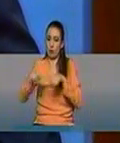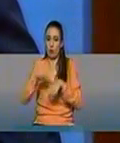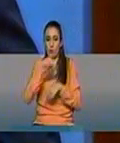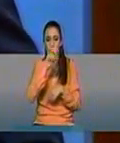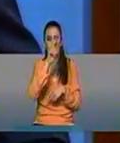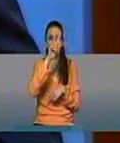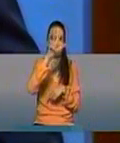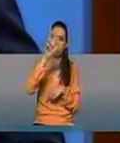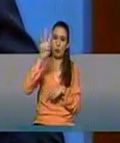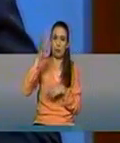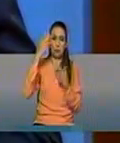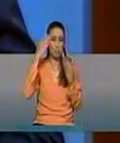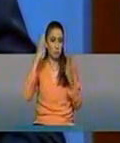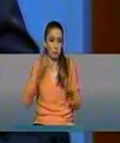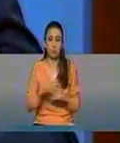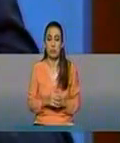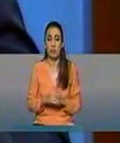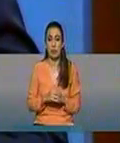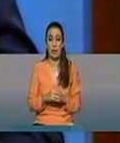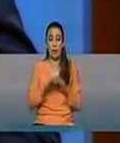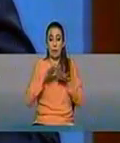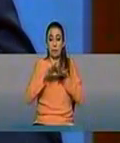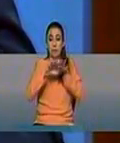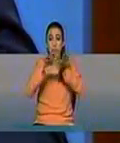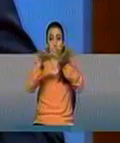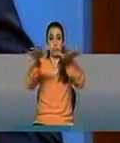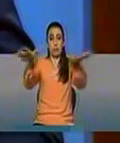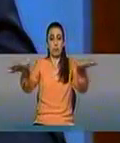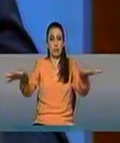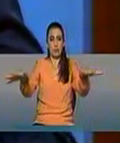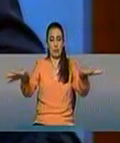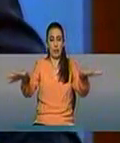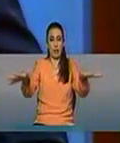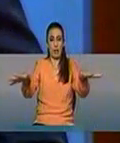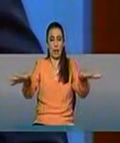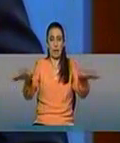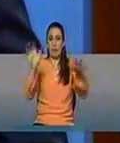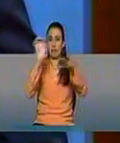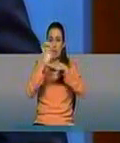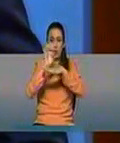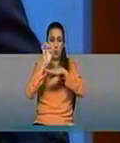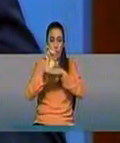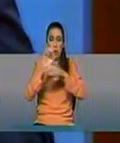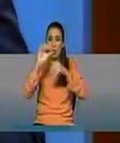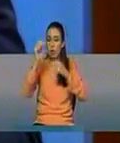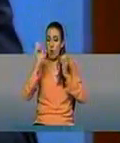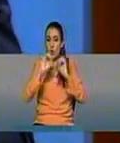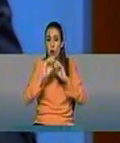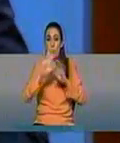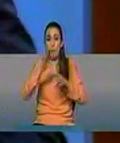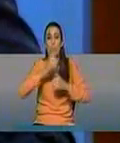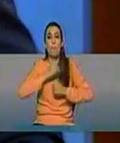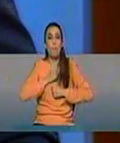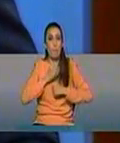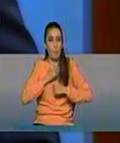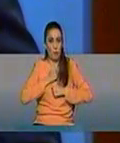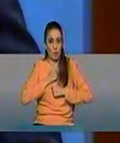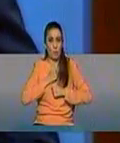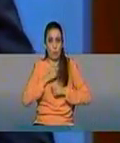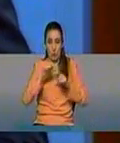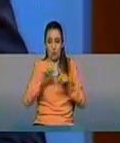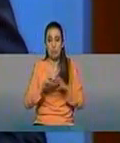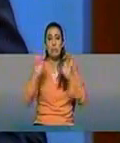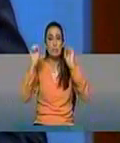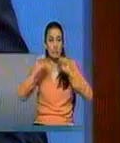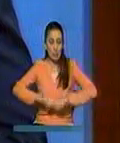tres, cuatro, en fin, dispersos en una ciudad o en un país. En distintos sectores. Y es tu propio punto de venta, entonces uh-huh. te